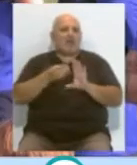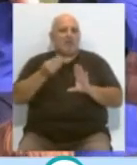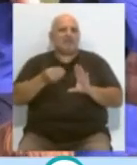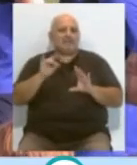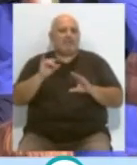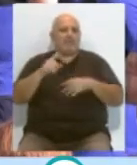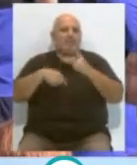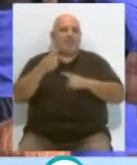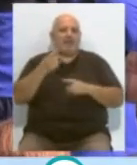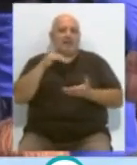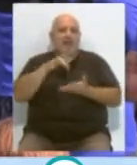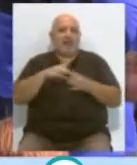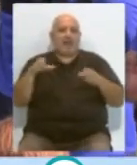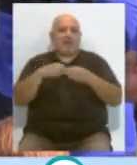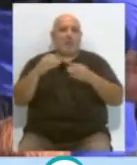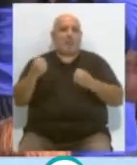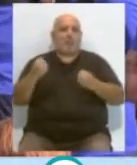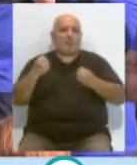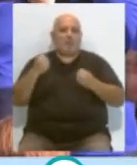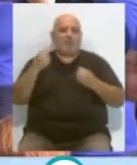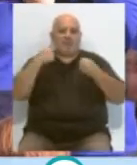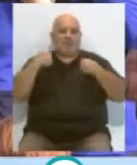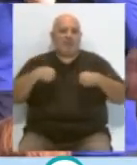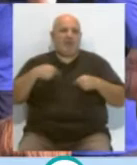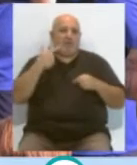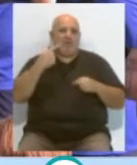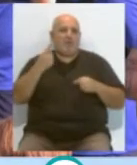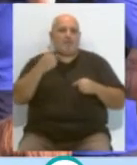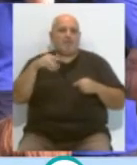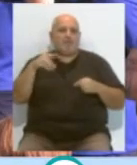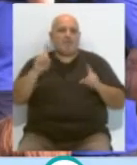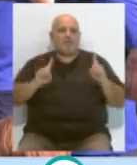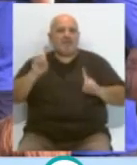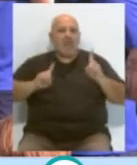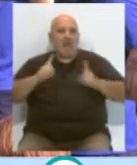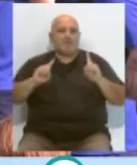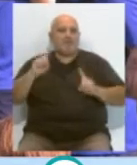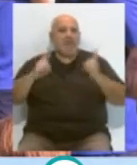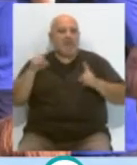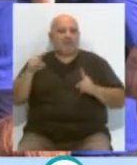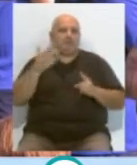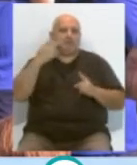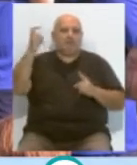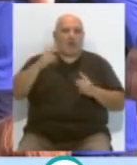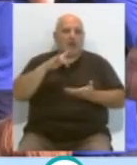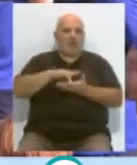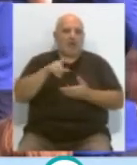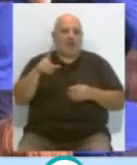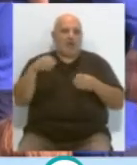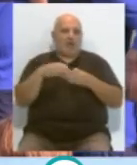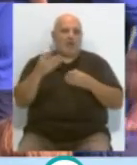mucho toque, pero cuando venía un equipo poderoso físicamente, como el Inter, cuando jugó con Mourinho, que jugó casi de todo, y